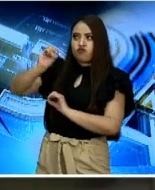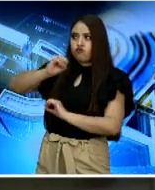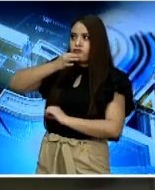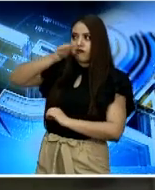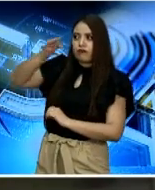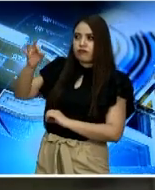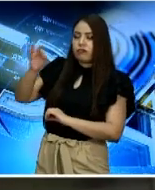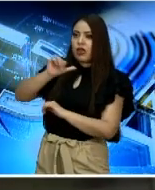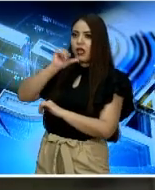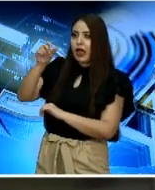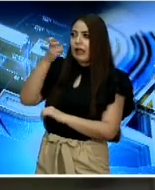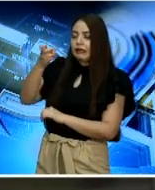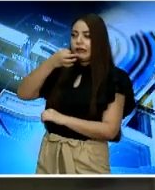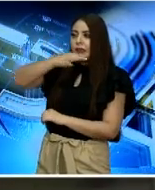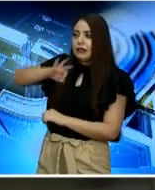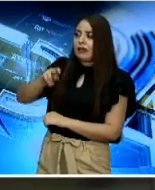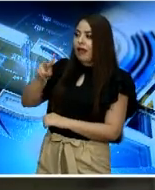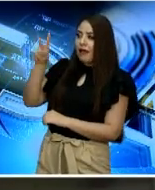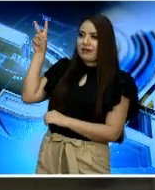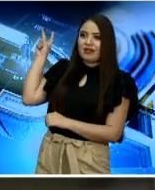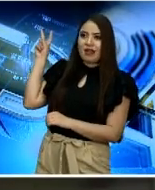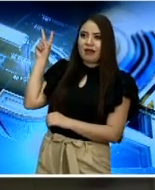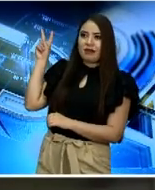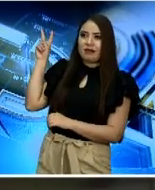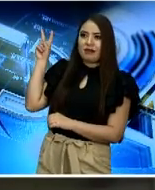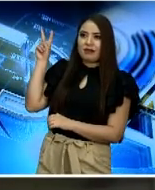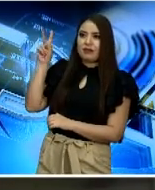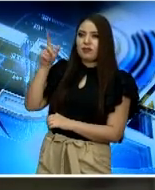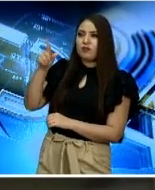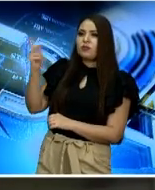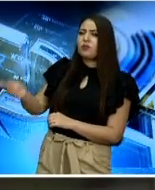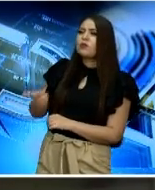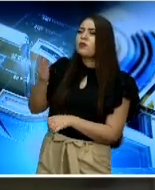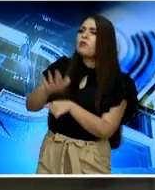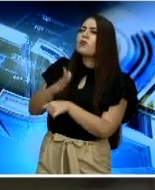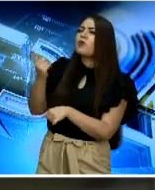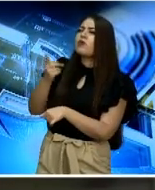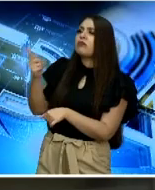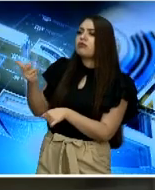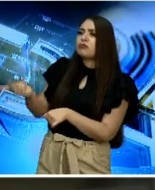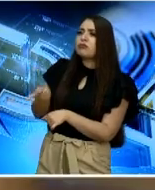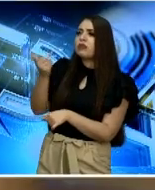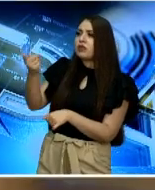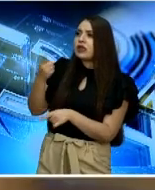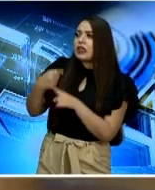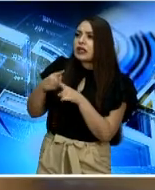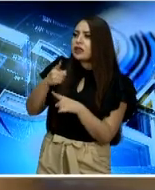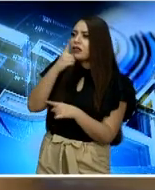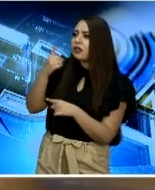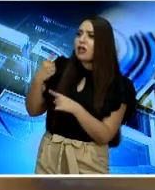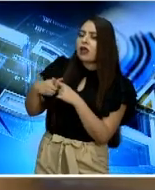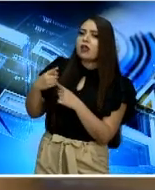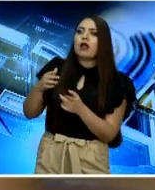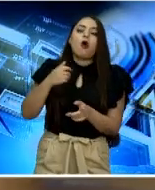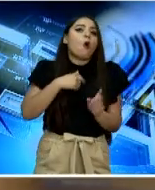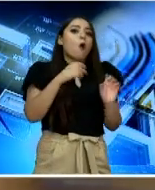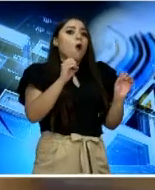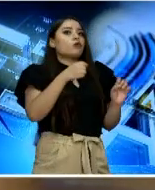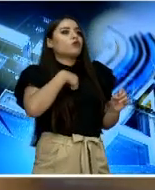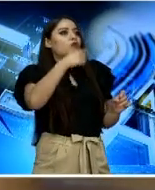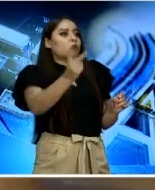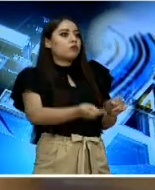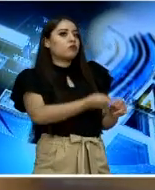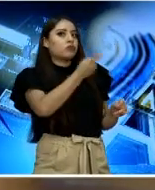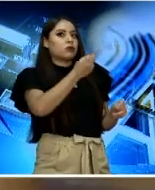ocurrir el viernes porque le preguntaste. ¿Por qué le preguntaste? ¿Quién te dijo? ¿Quién te comentó, Valeria? Yo le preguntaba porque yo decía, pues si